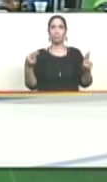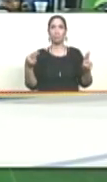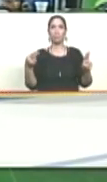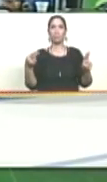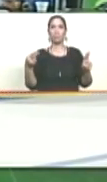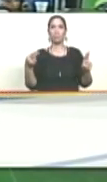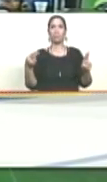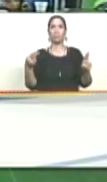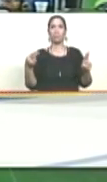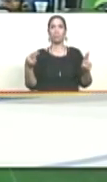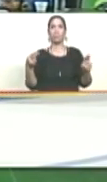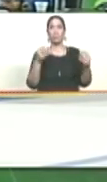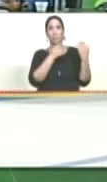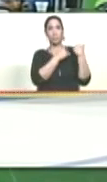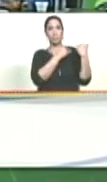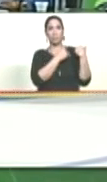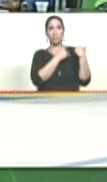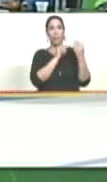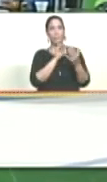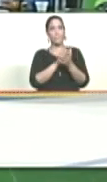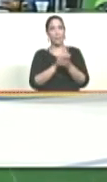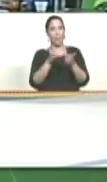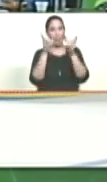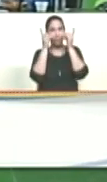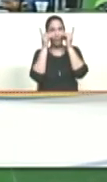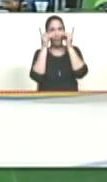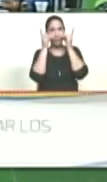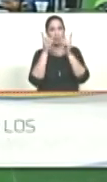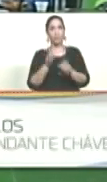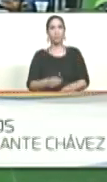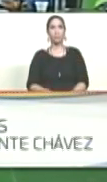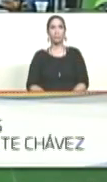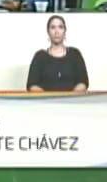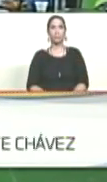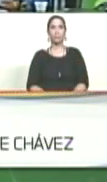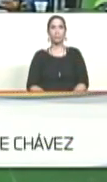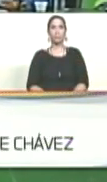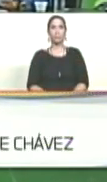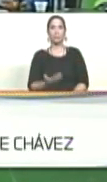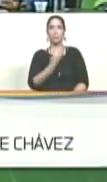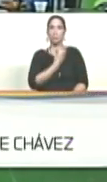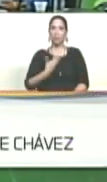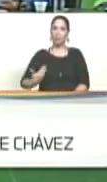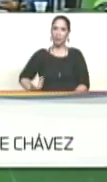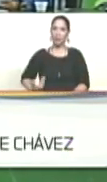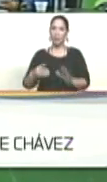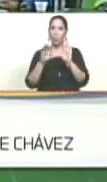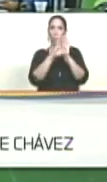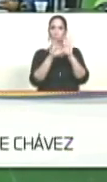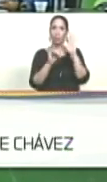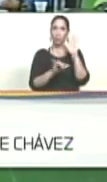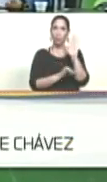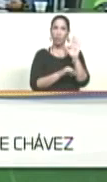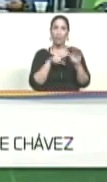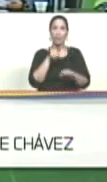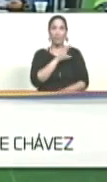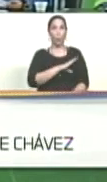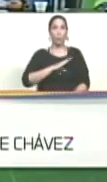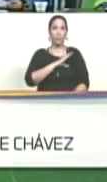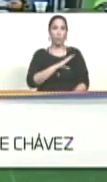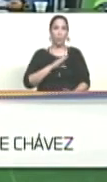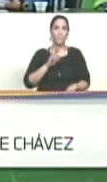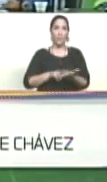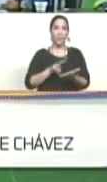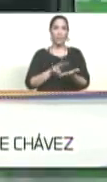que presidió la compañera Delcy Rodríguez mientras era presidente de la constituyente. Esa Comisión de la Verdad